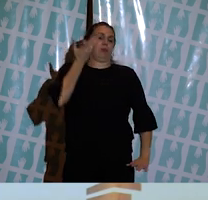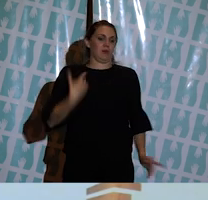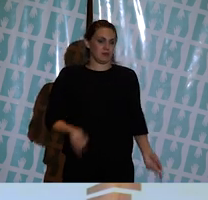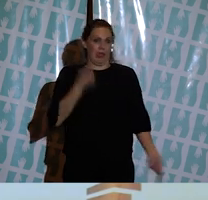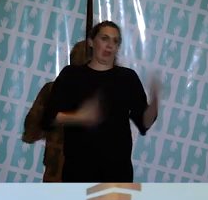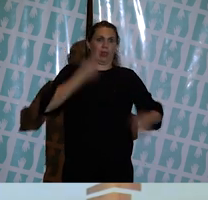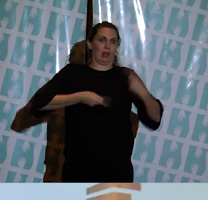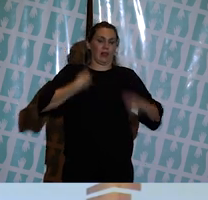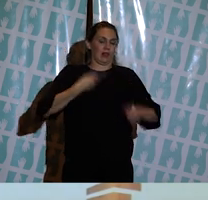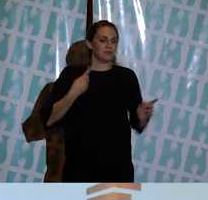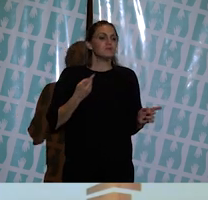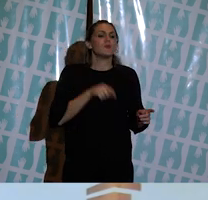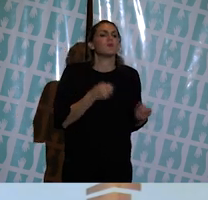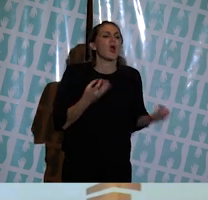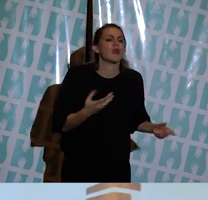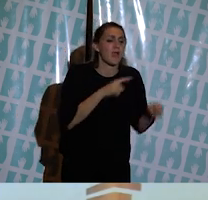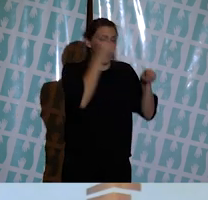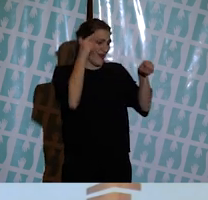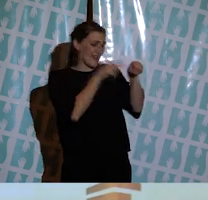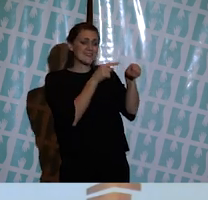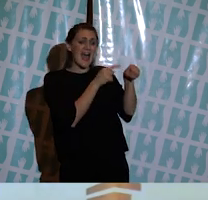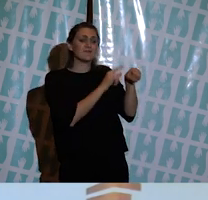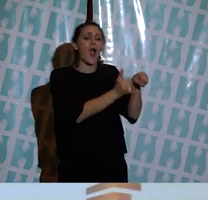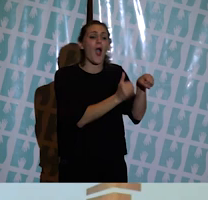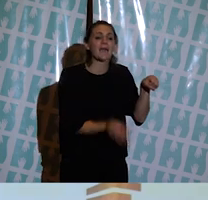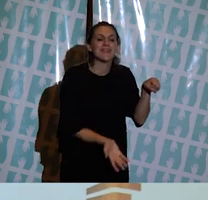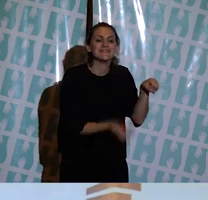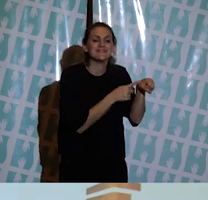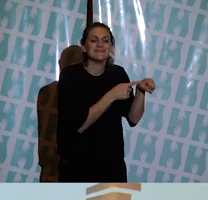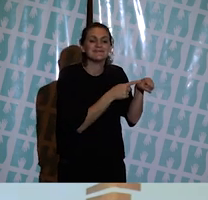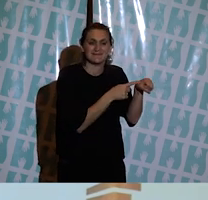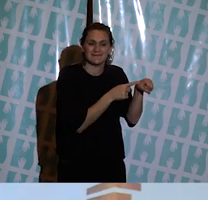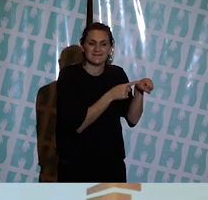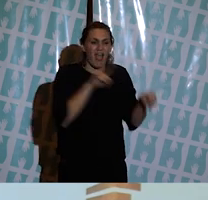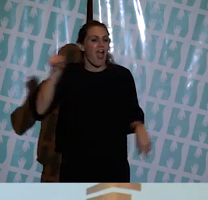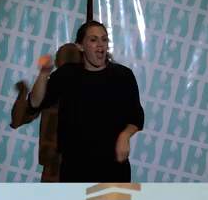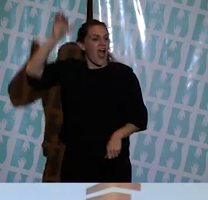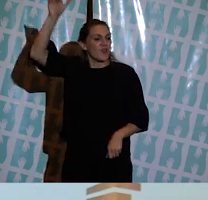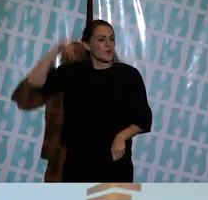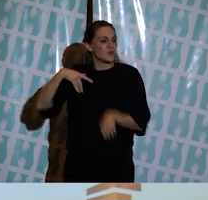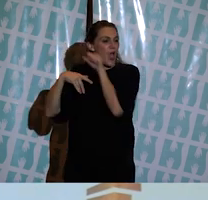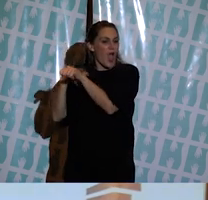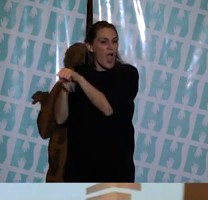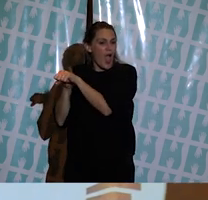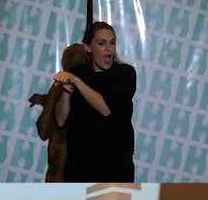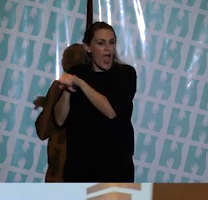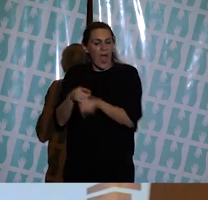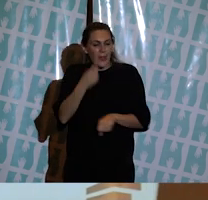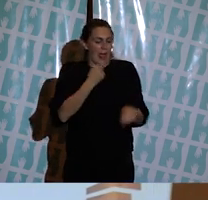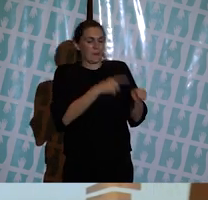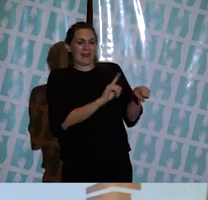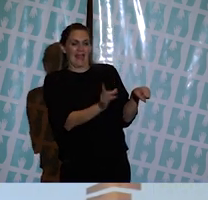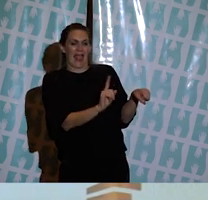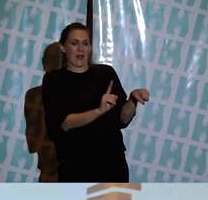por su inmadurez cerebral. Hay áreas de control que no están desarrolladas, por lo tanto el efecto es mucho más reforzador. Por ende,